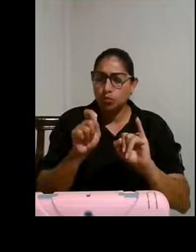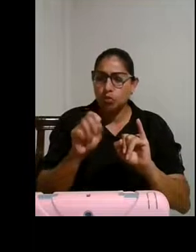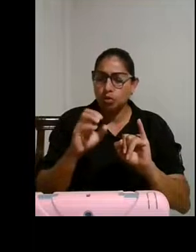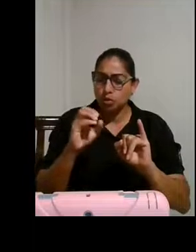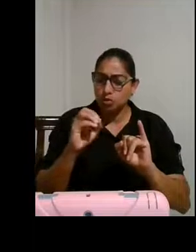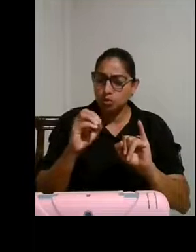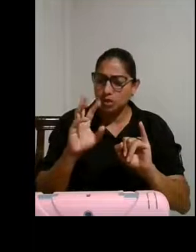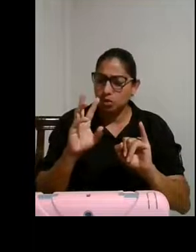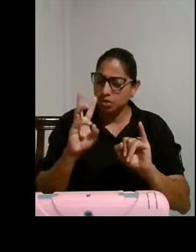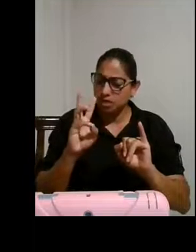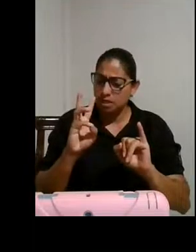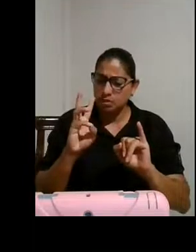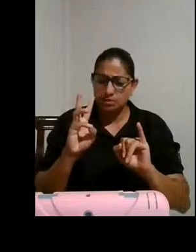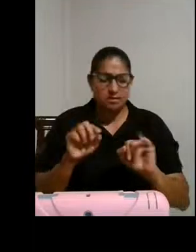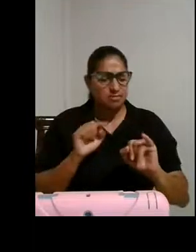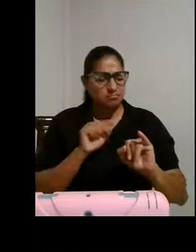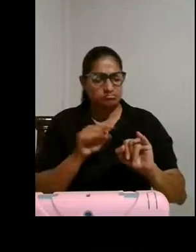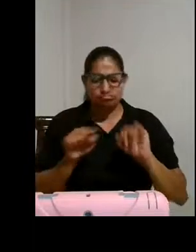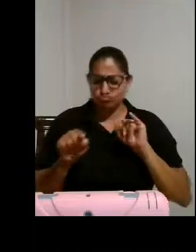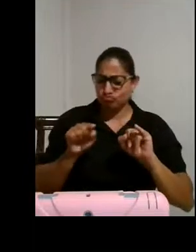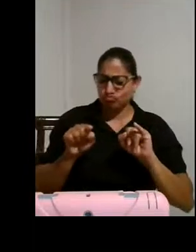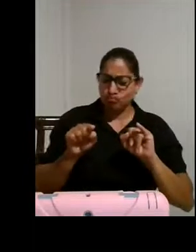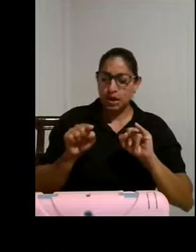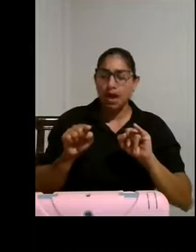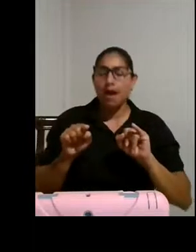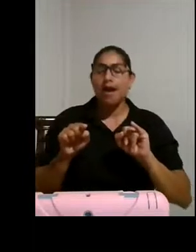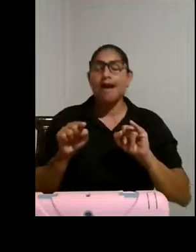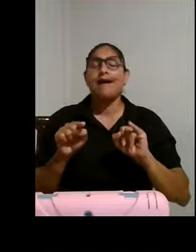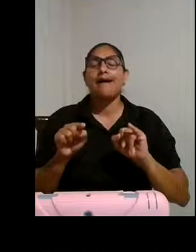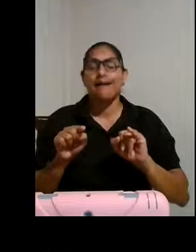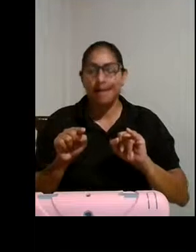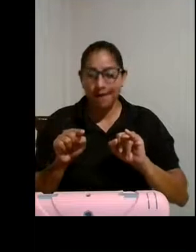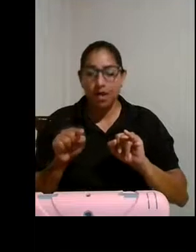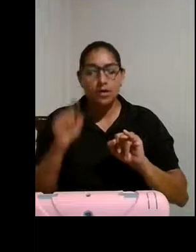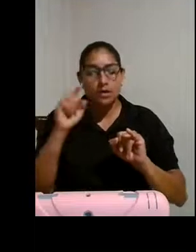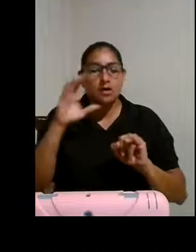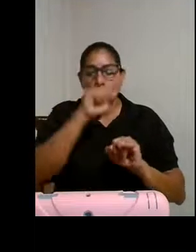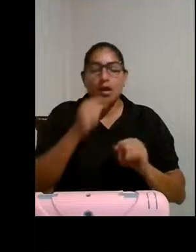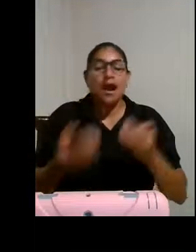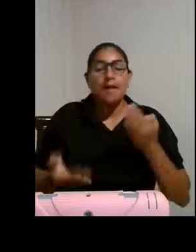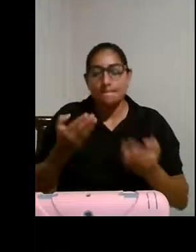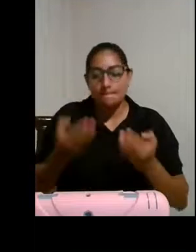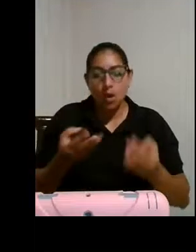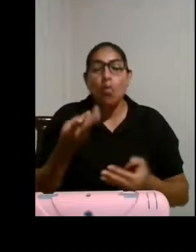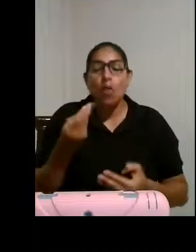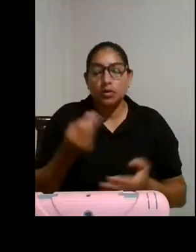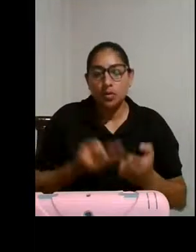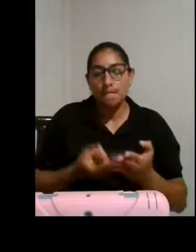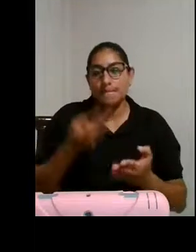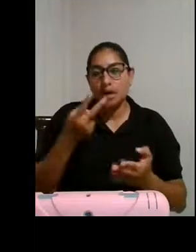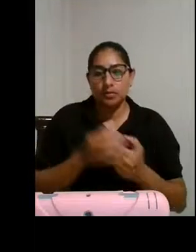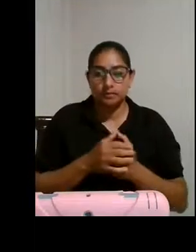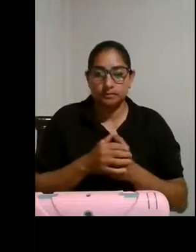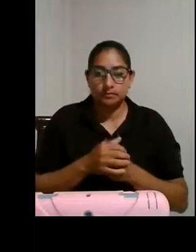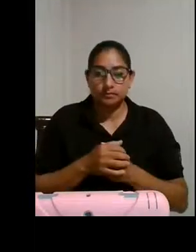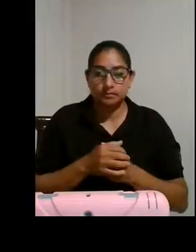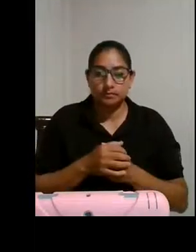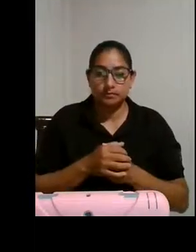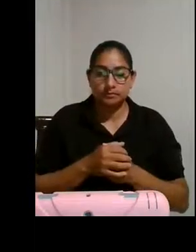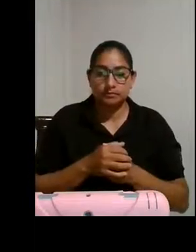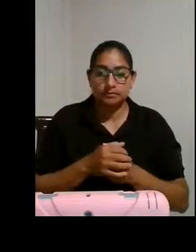11.06. Entonces uno podría intuir gráficamente que el valor de la pendiente es de 11, ¿de